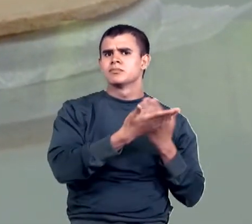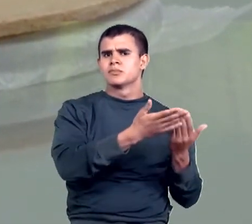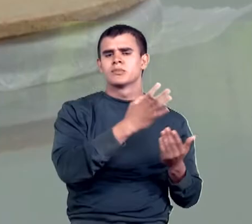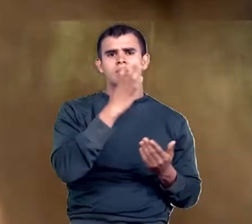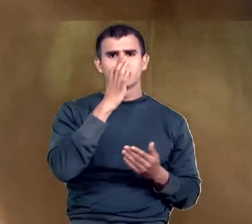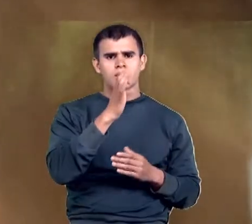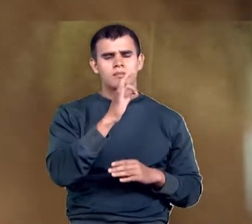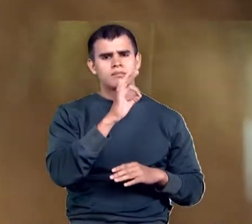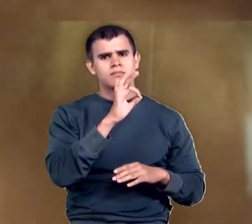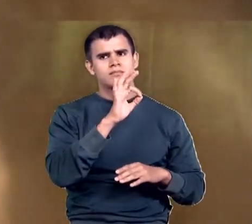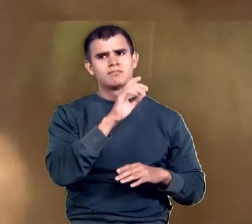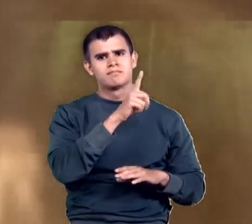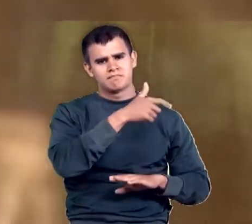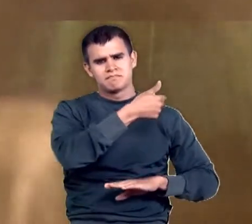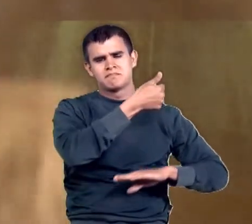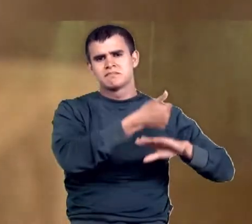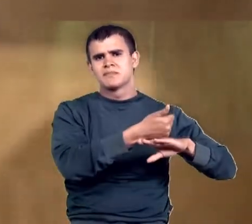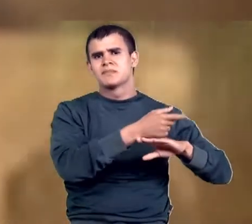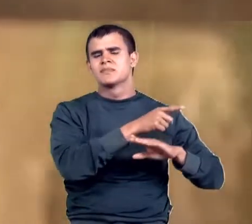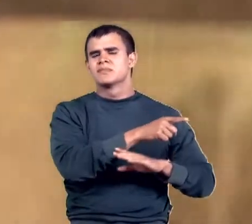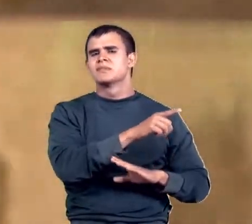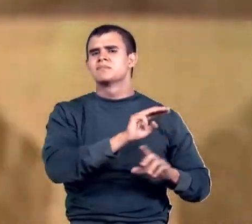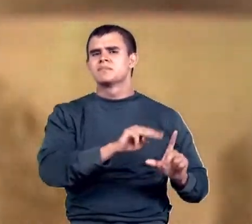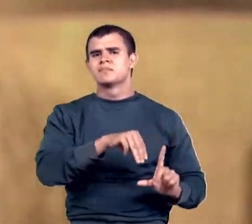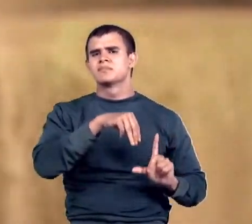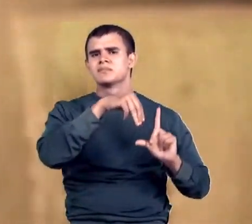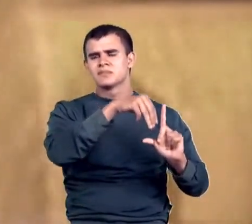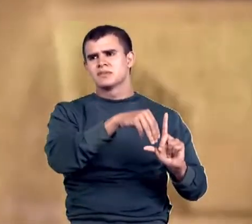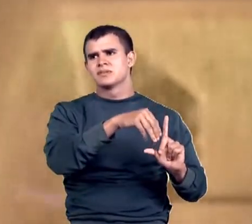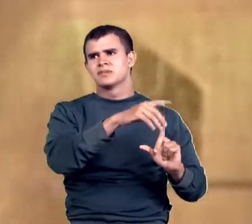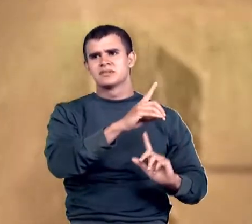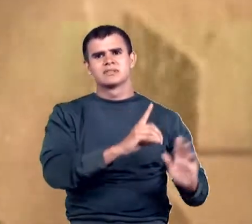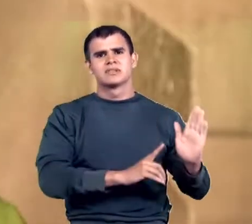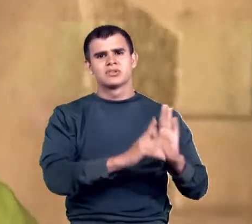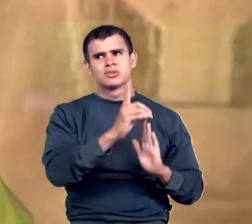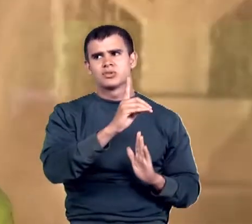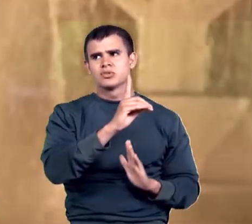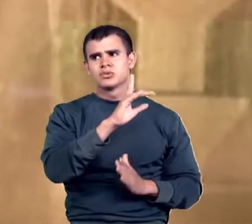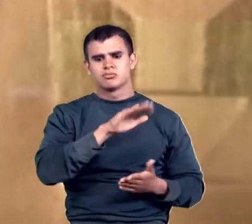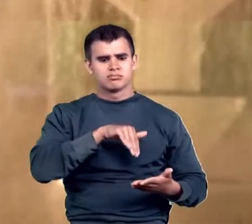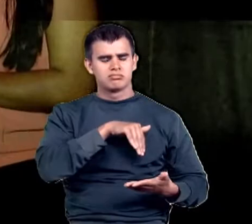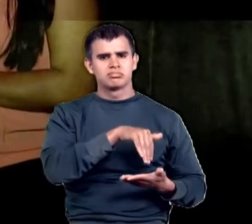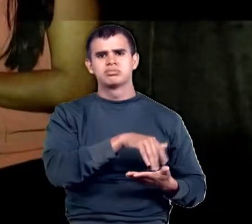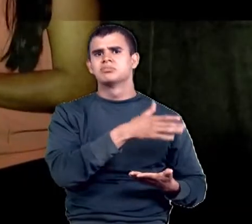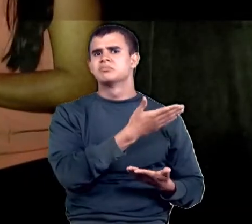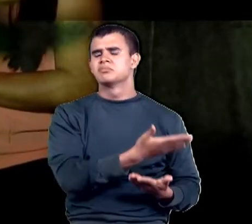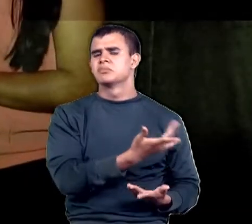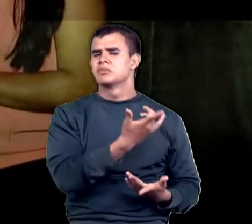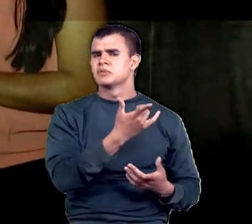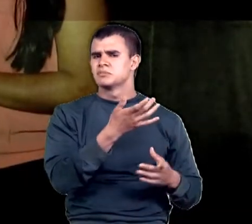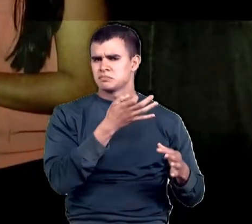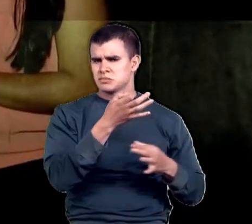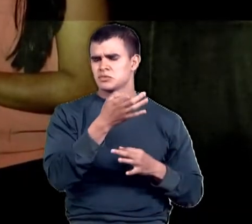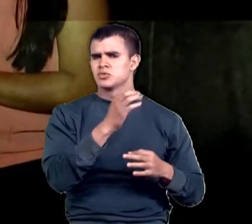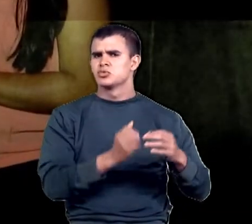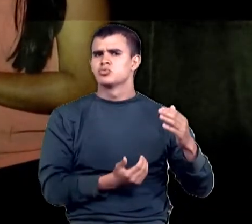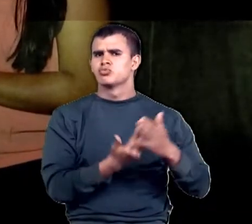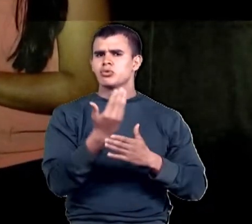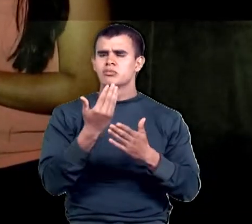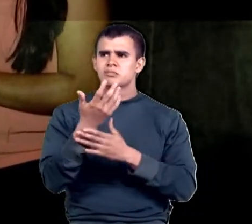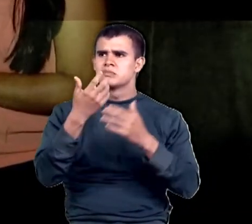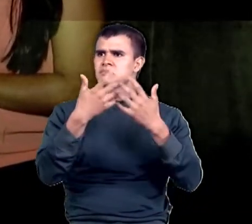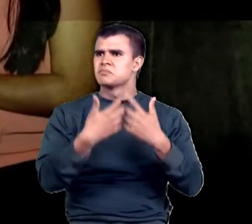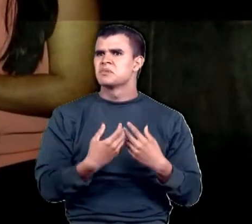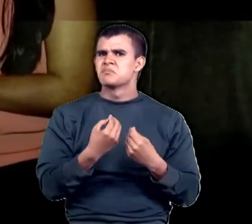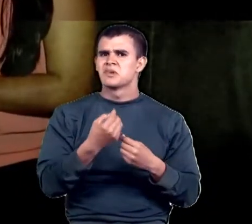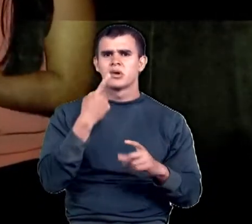Eduardo Guevara, director de Maestría en Educación Ambiental y Desarrollo Sostenible de una universidad en Cali, habló de las nuevas empresas que están